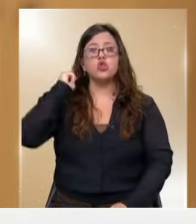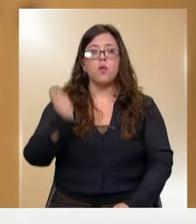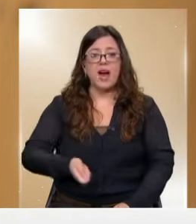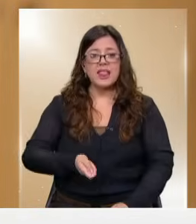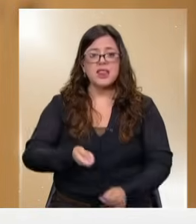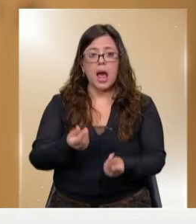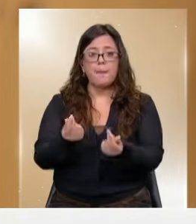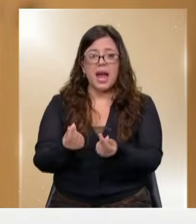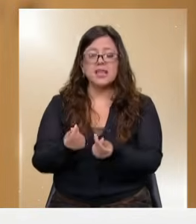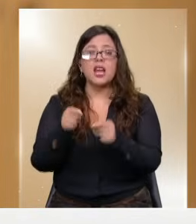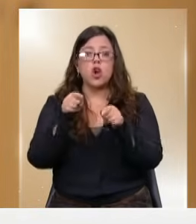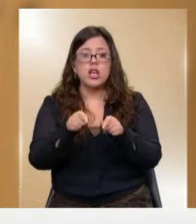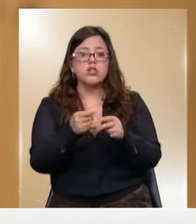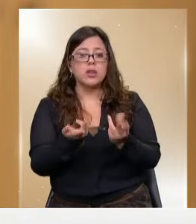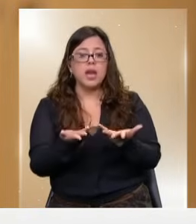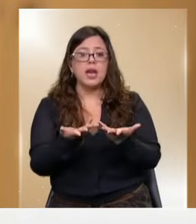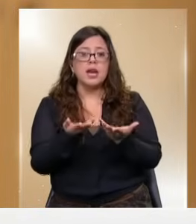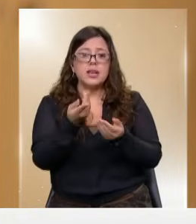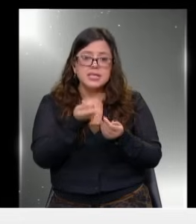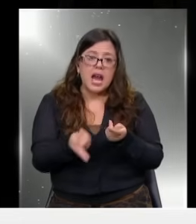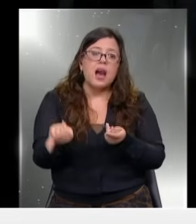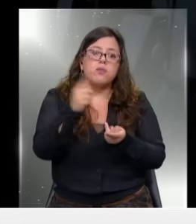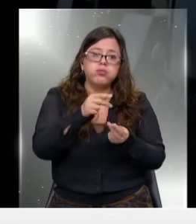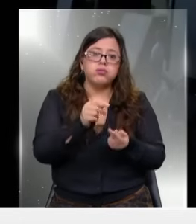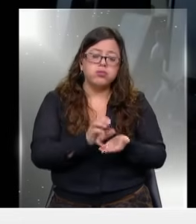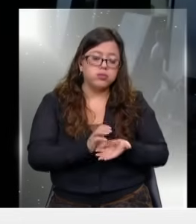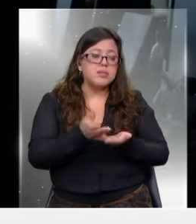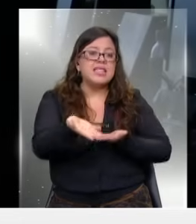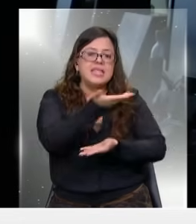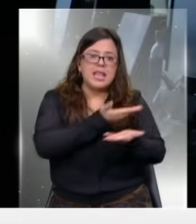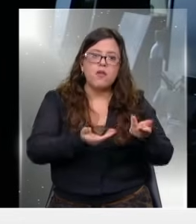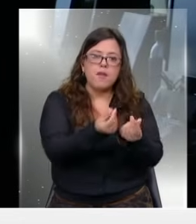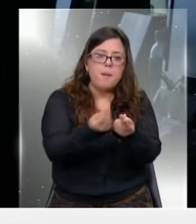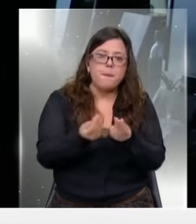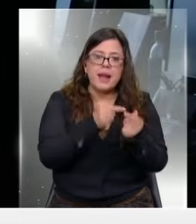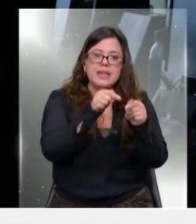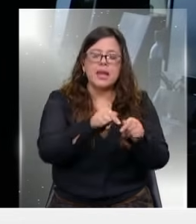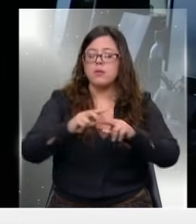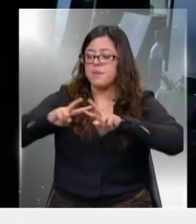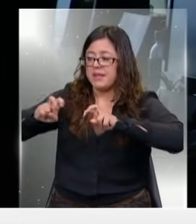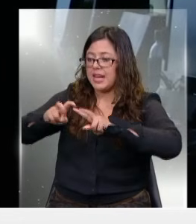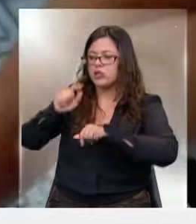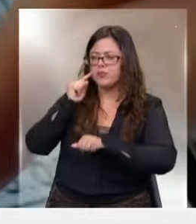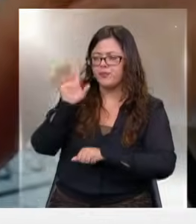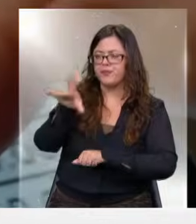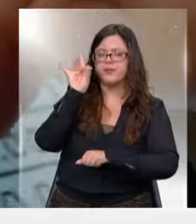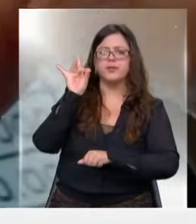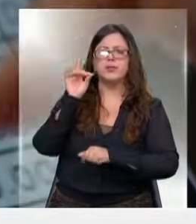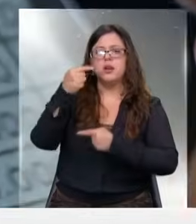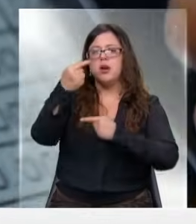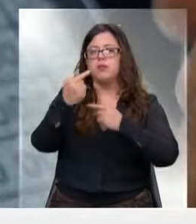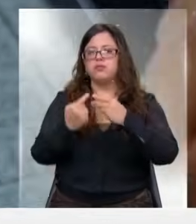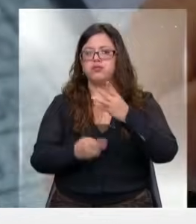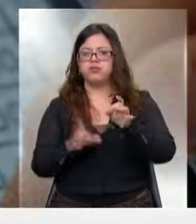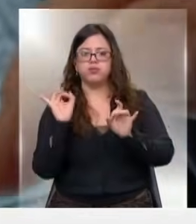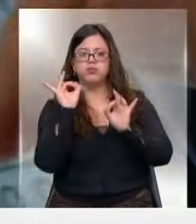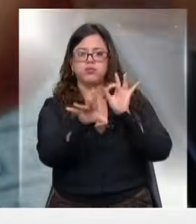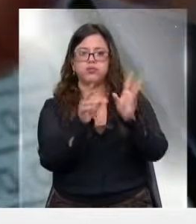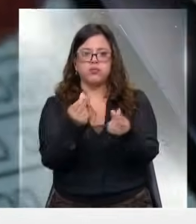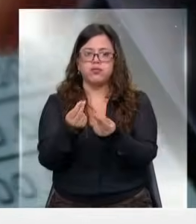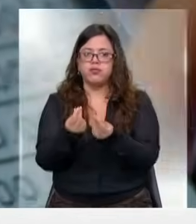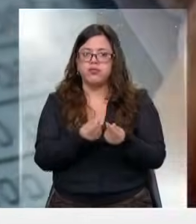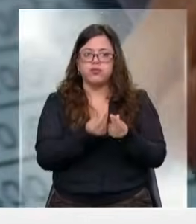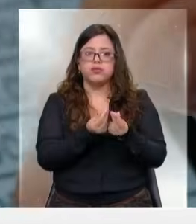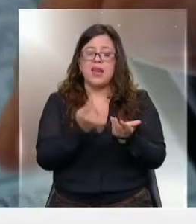dinero ingresarlo al organismo respectivo. La investigación logró detectar decenas de depósitos en efectivo